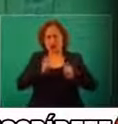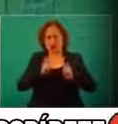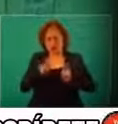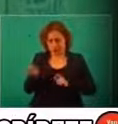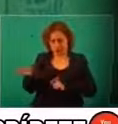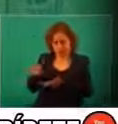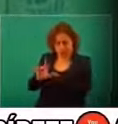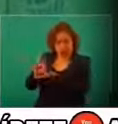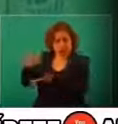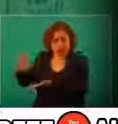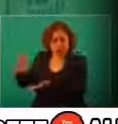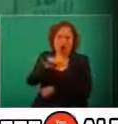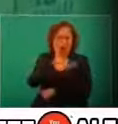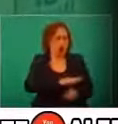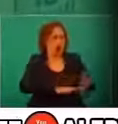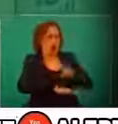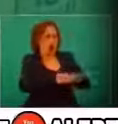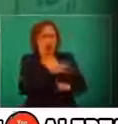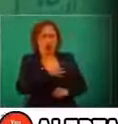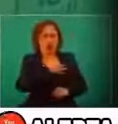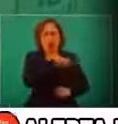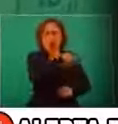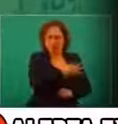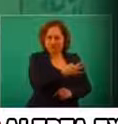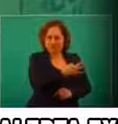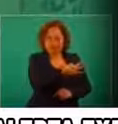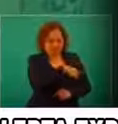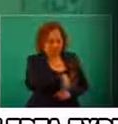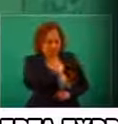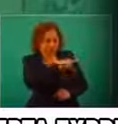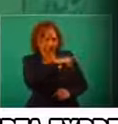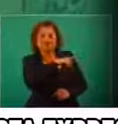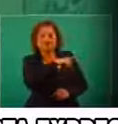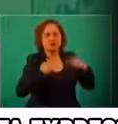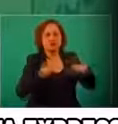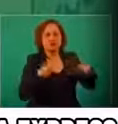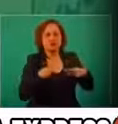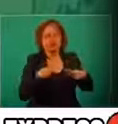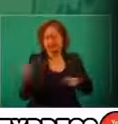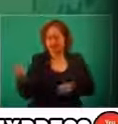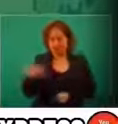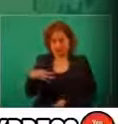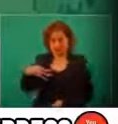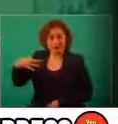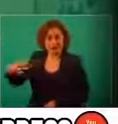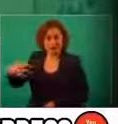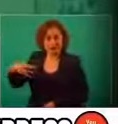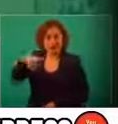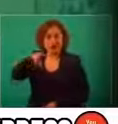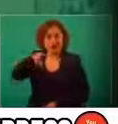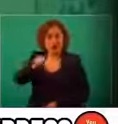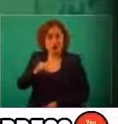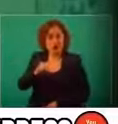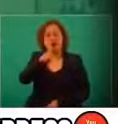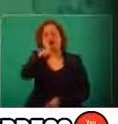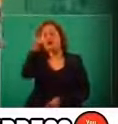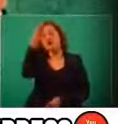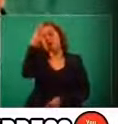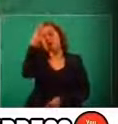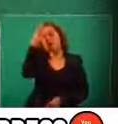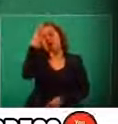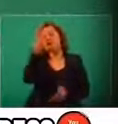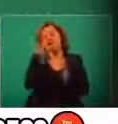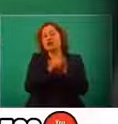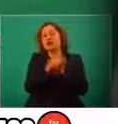a pesar de esos órganos. Por eso le digo a la gente, no estemos pensando que esa es, como